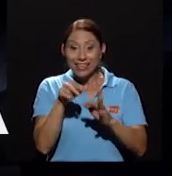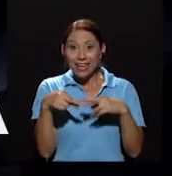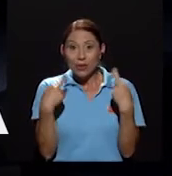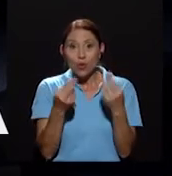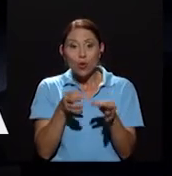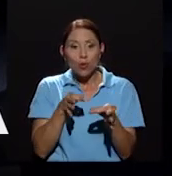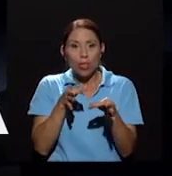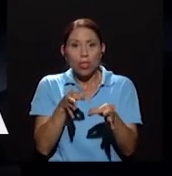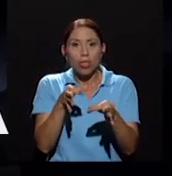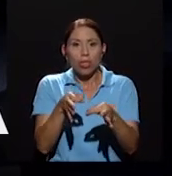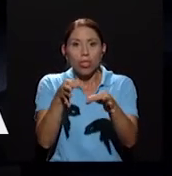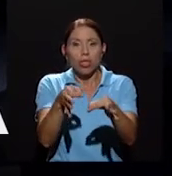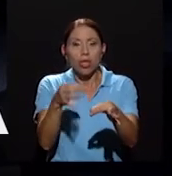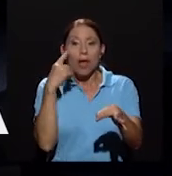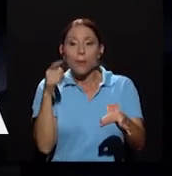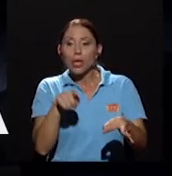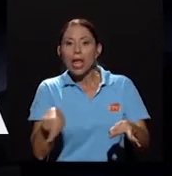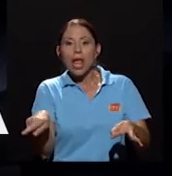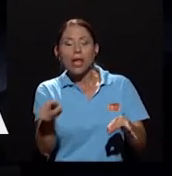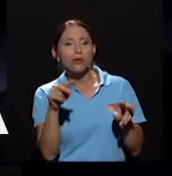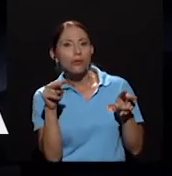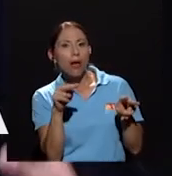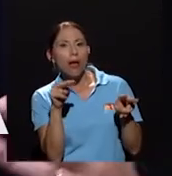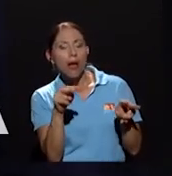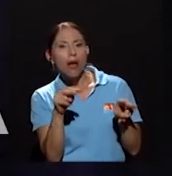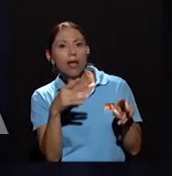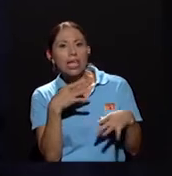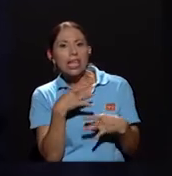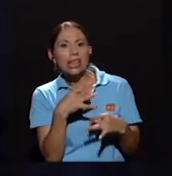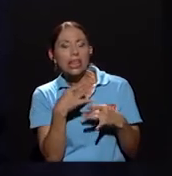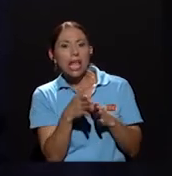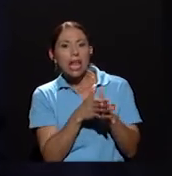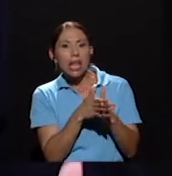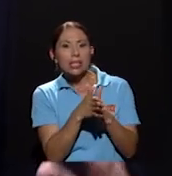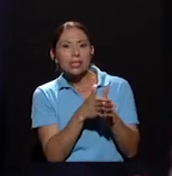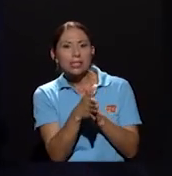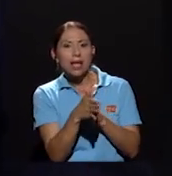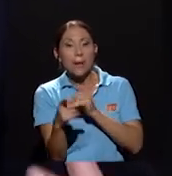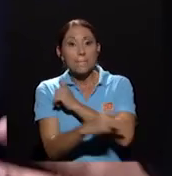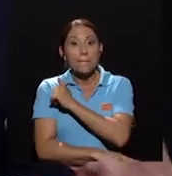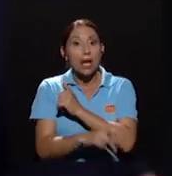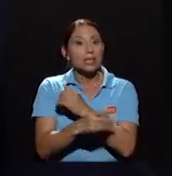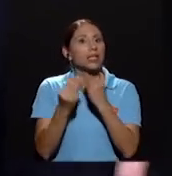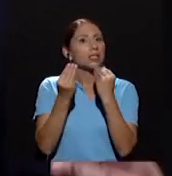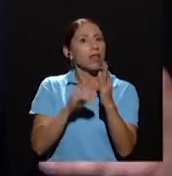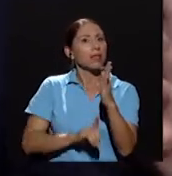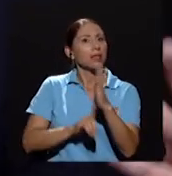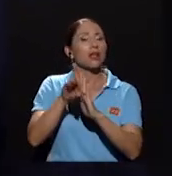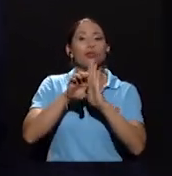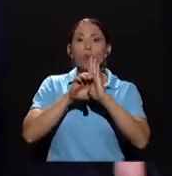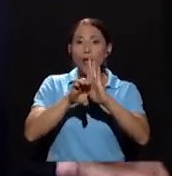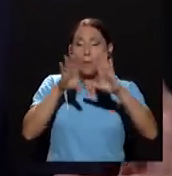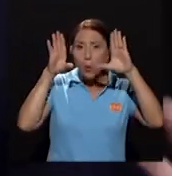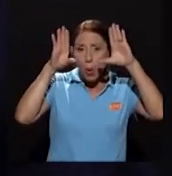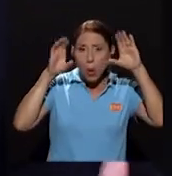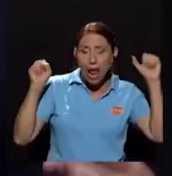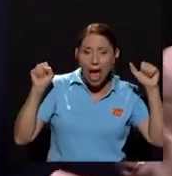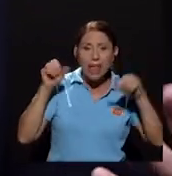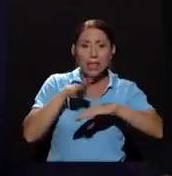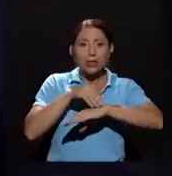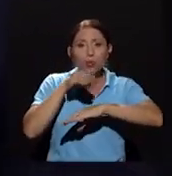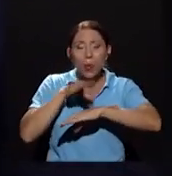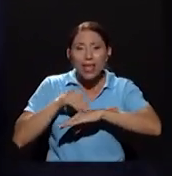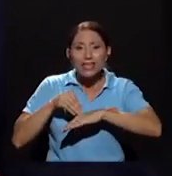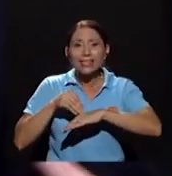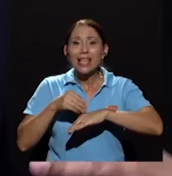desencadenado como dije en países tan desarrollados como suecia holanda el reino unido- españa